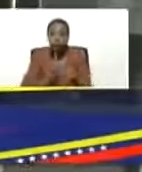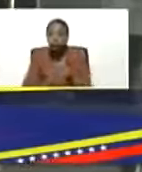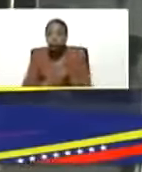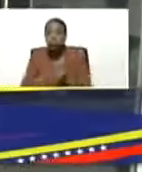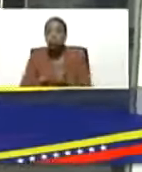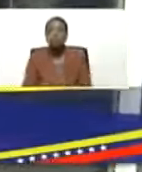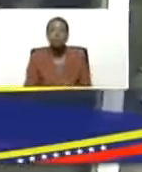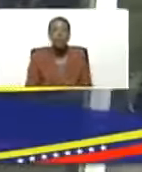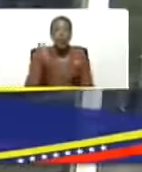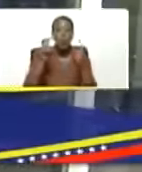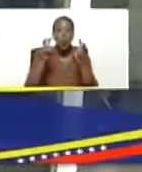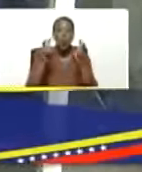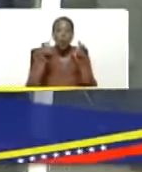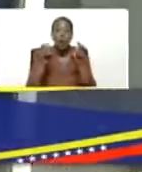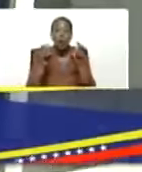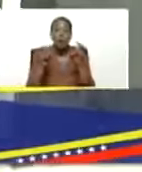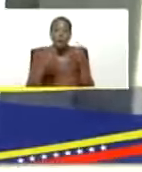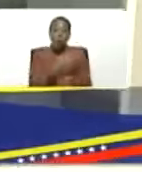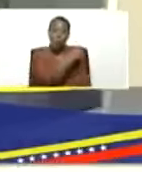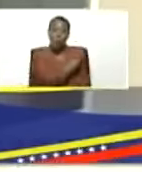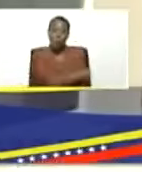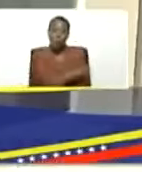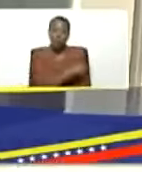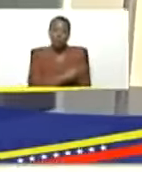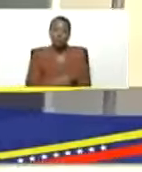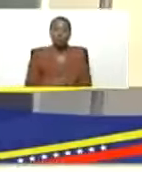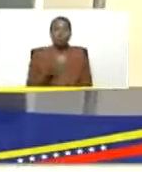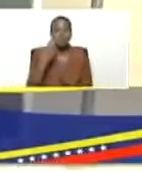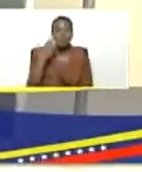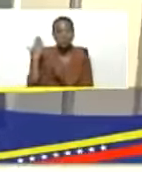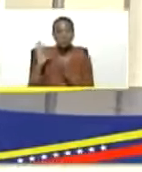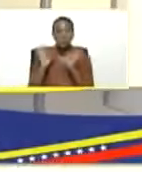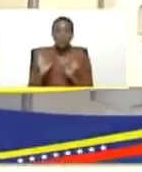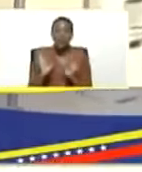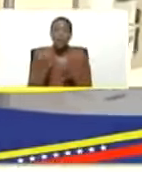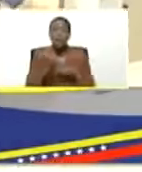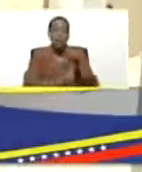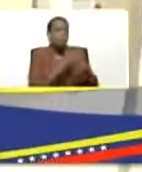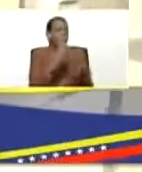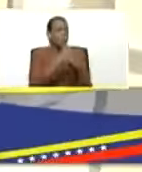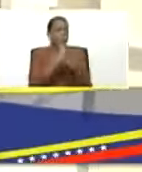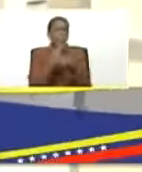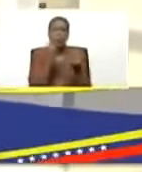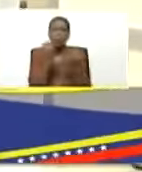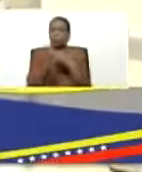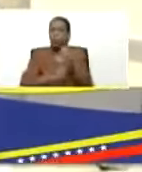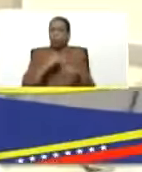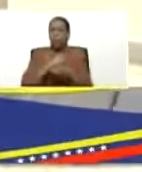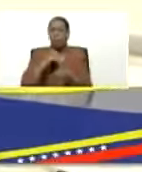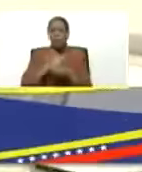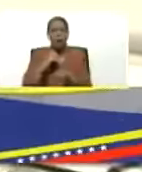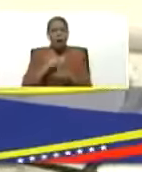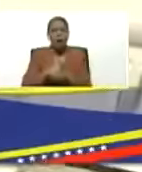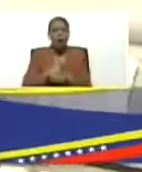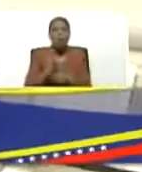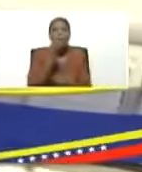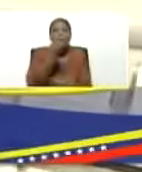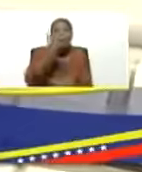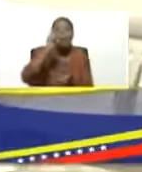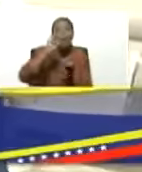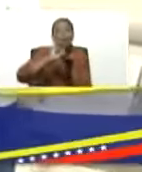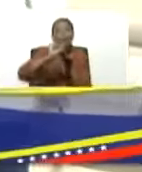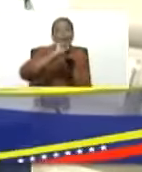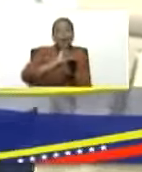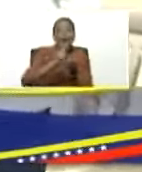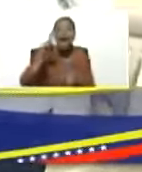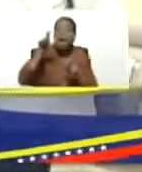al nuevo hospital Virgen del Valle, para ustedes. Haciendo muchísimo, muchísimo, porque así nos